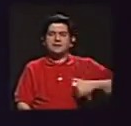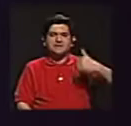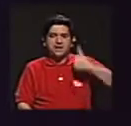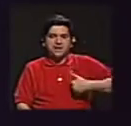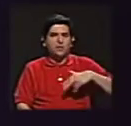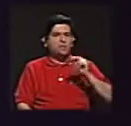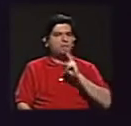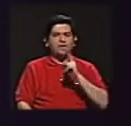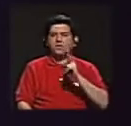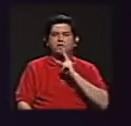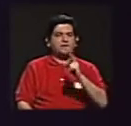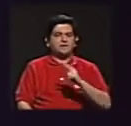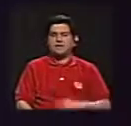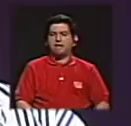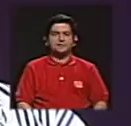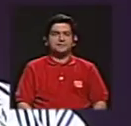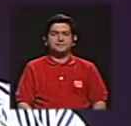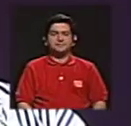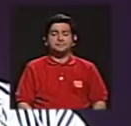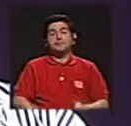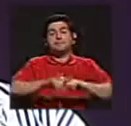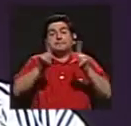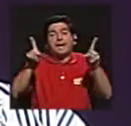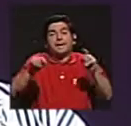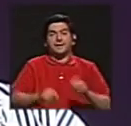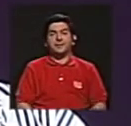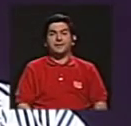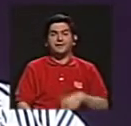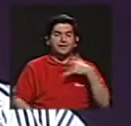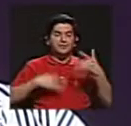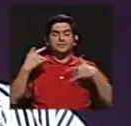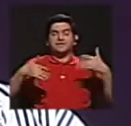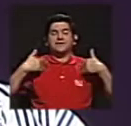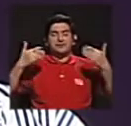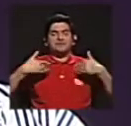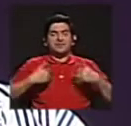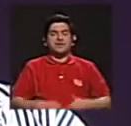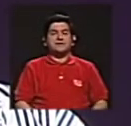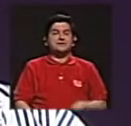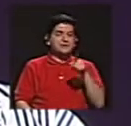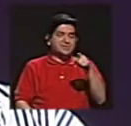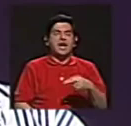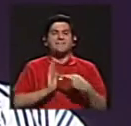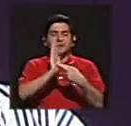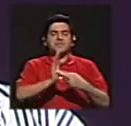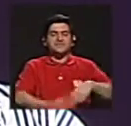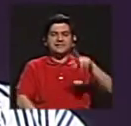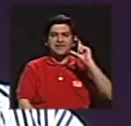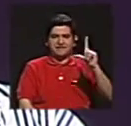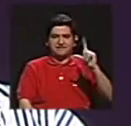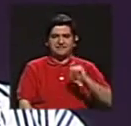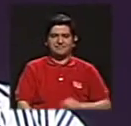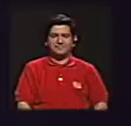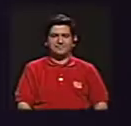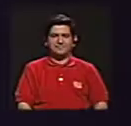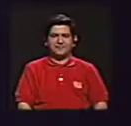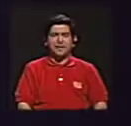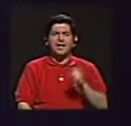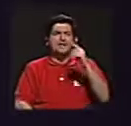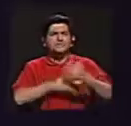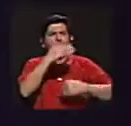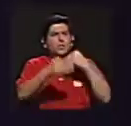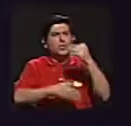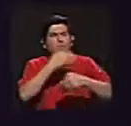las reales. Y sin embargo, nos sentimos felices de hacer Lisístrata. Entonces creo que hay un